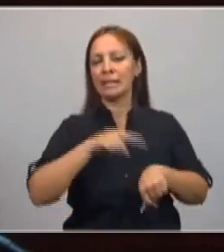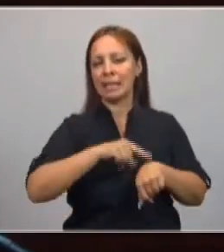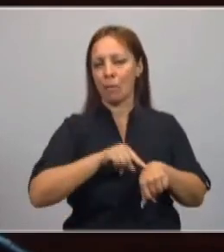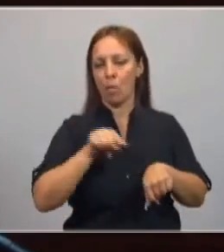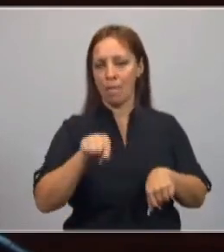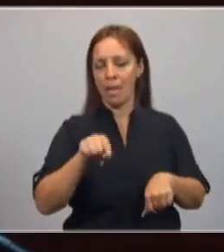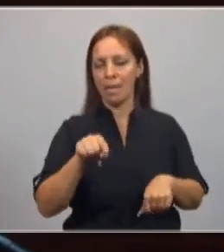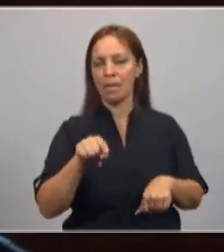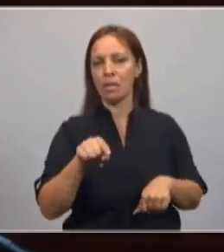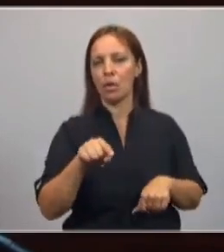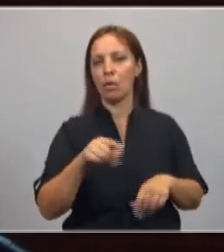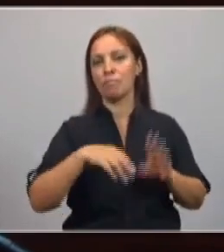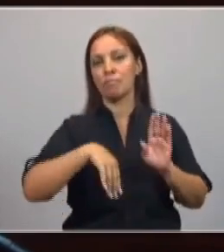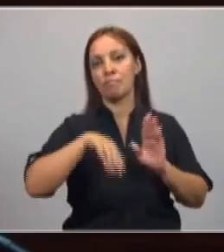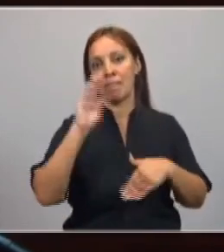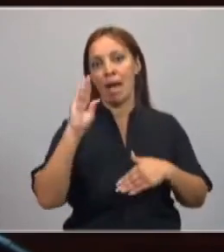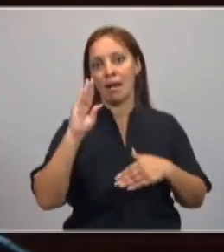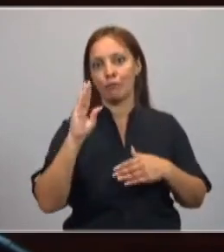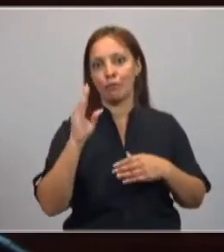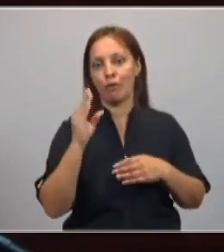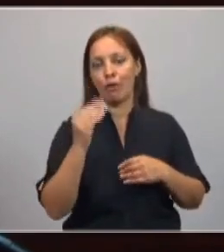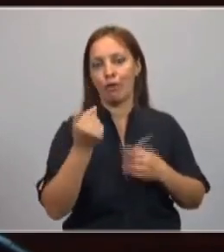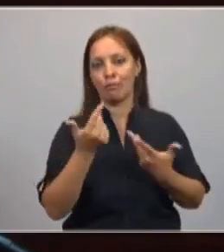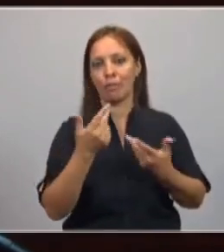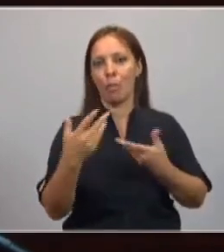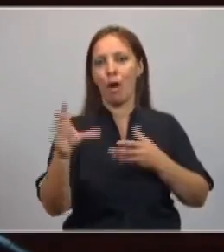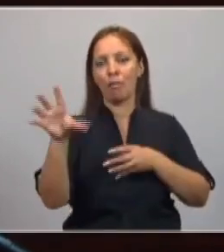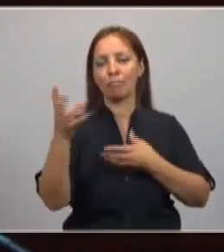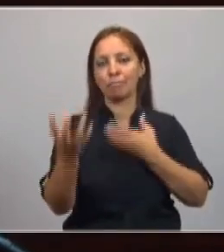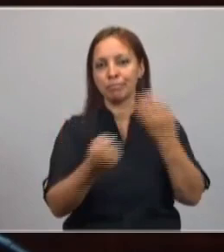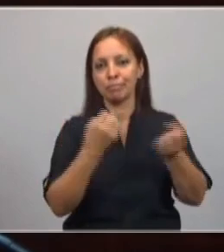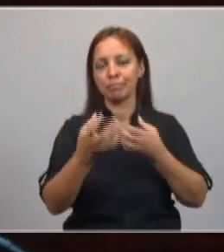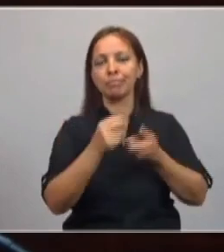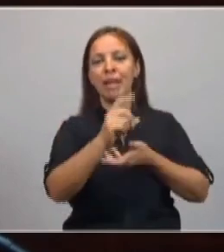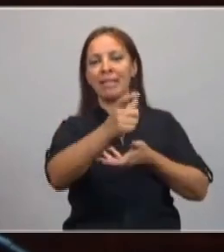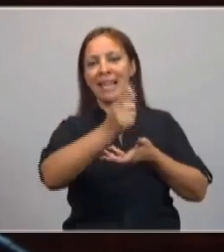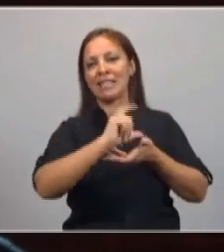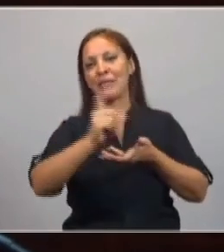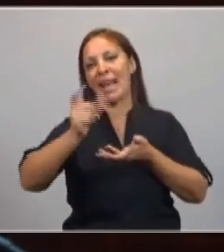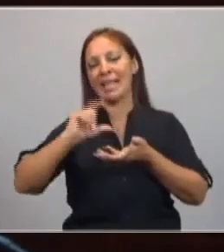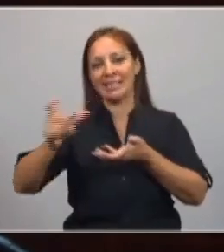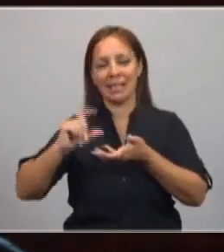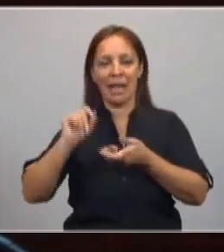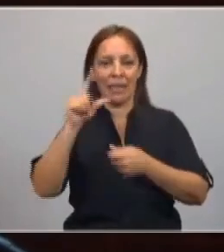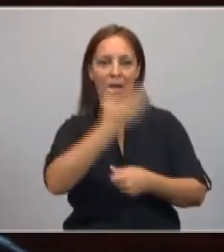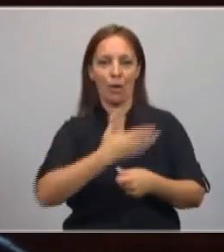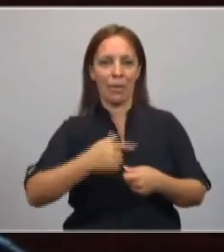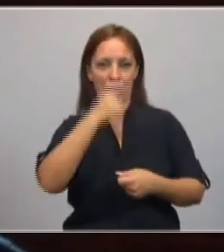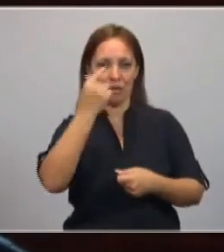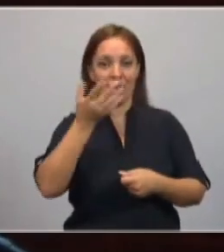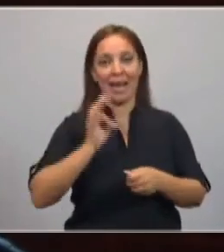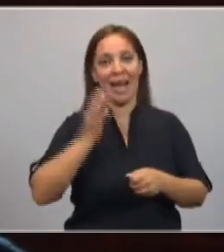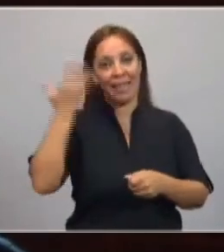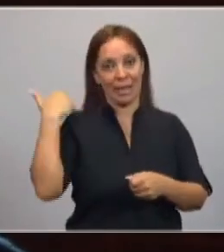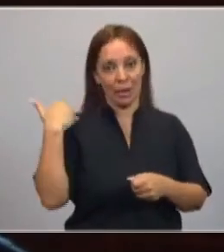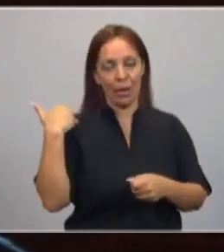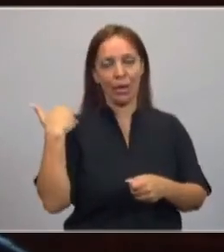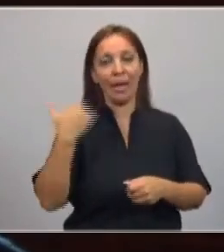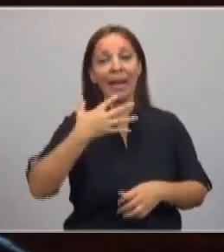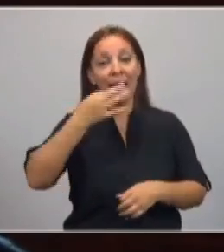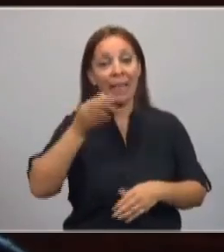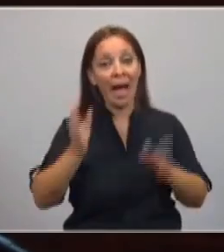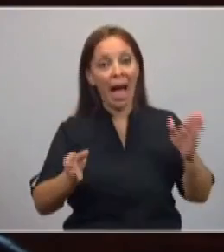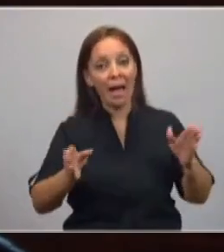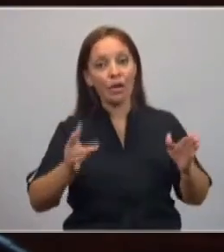fue la mayor beneficiaria de transferencias discrecionales del gobierno anterior, en realidad ese